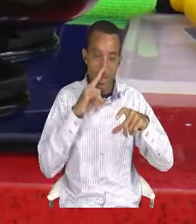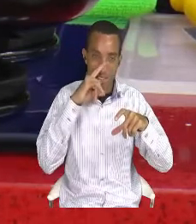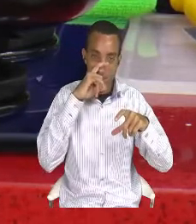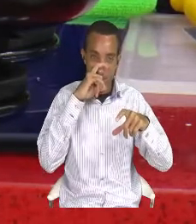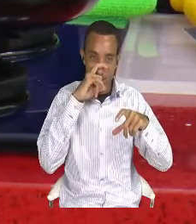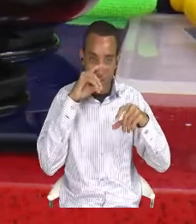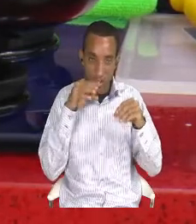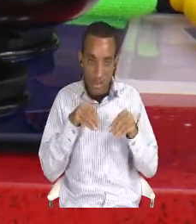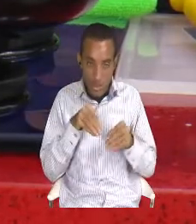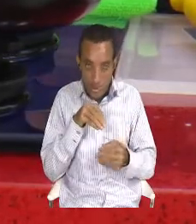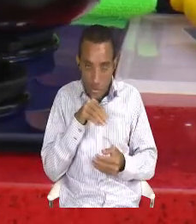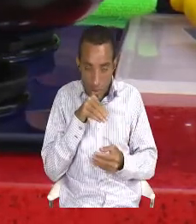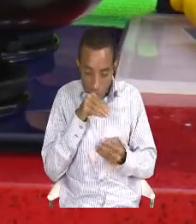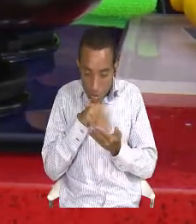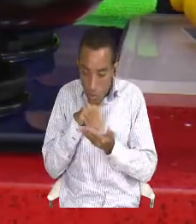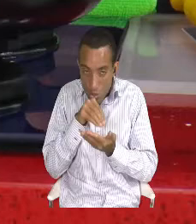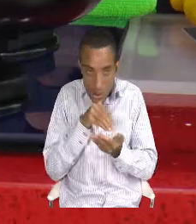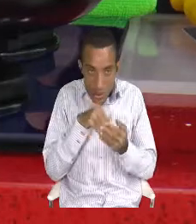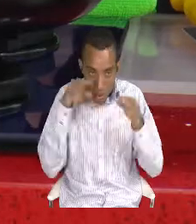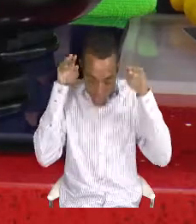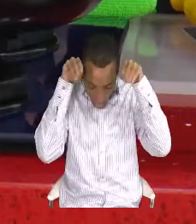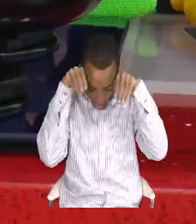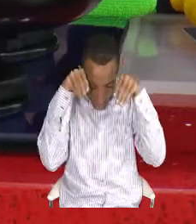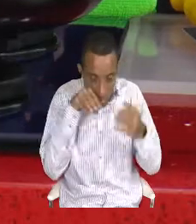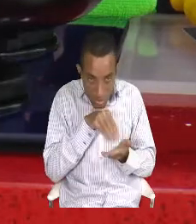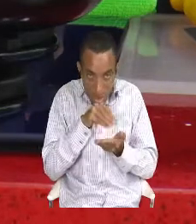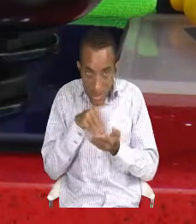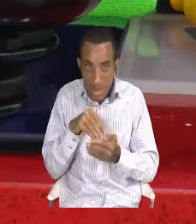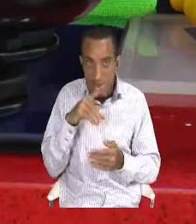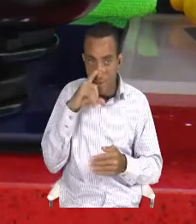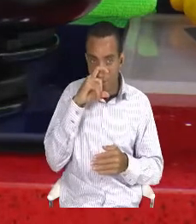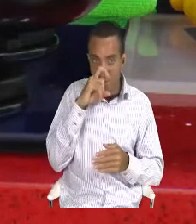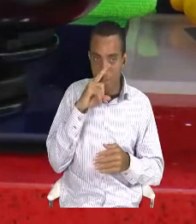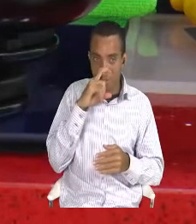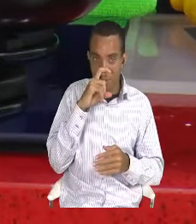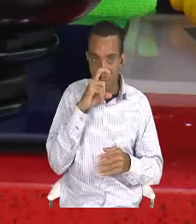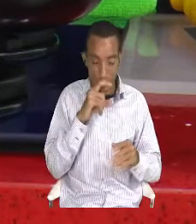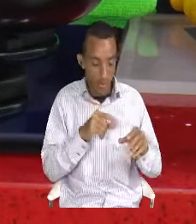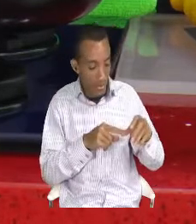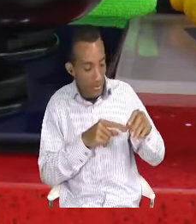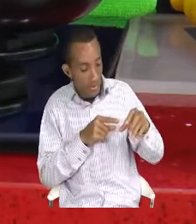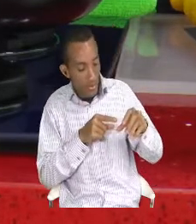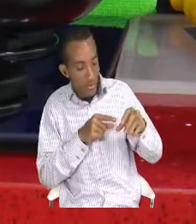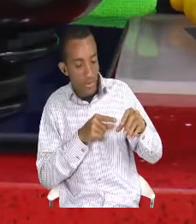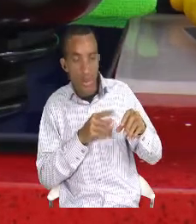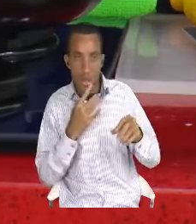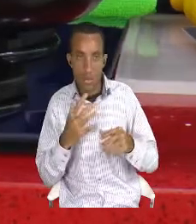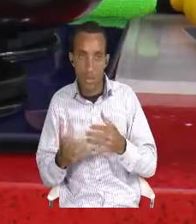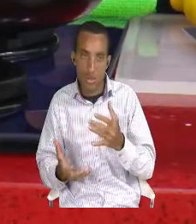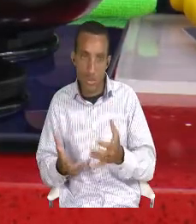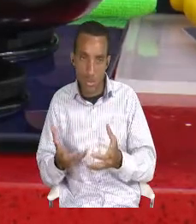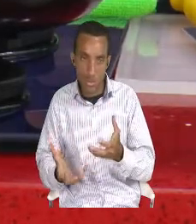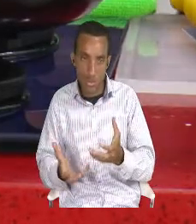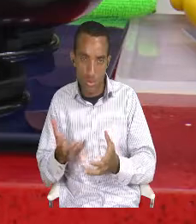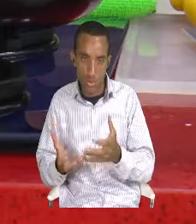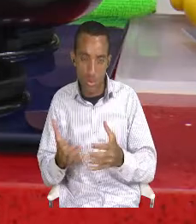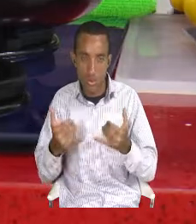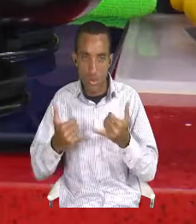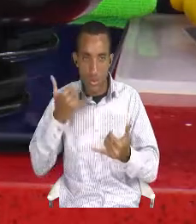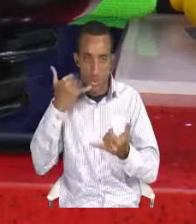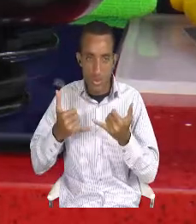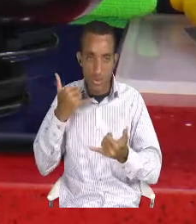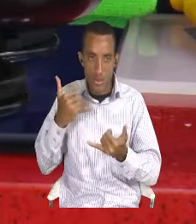linguini en salsa pomodoro. Entonces aquí ya pusimos a cocinar la pasta, que es de pronto lo más demoradito. Y igual